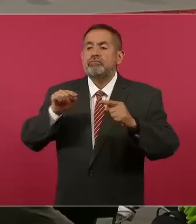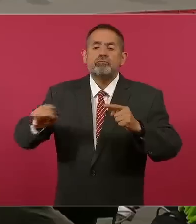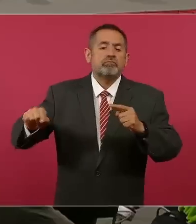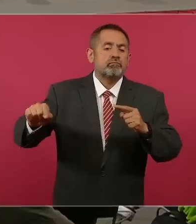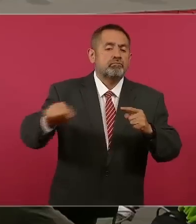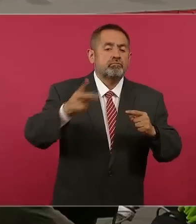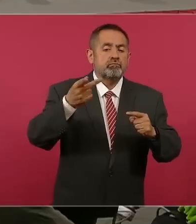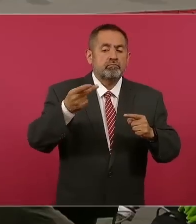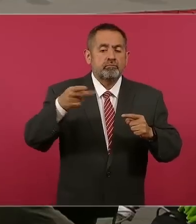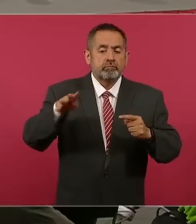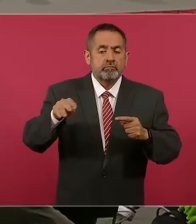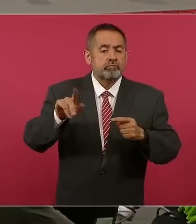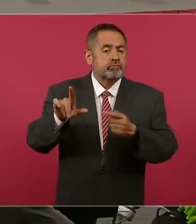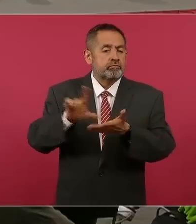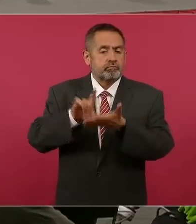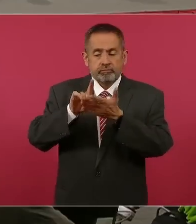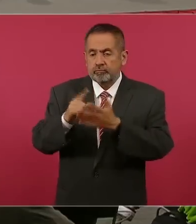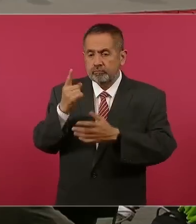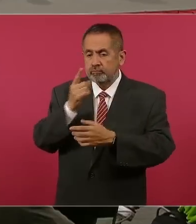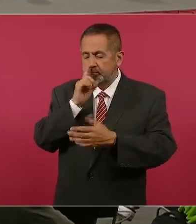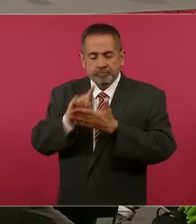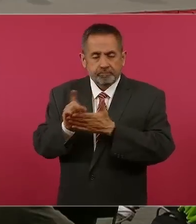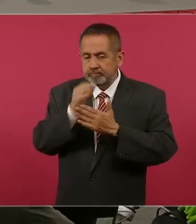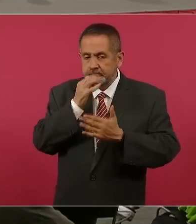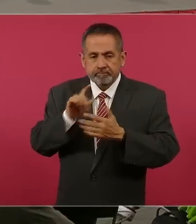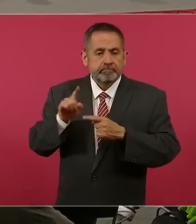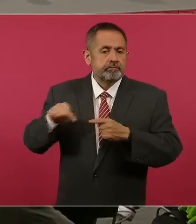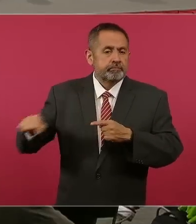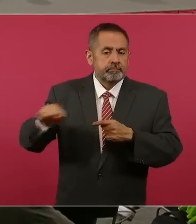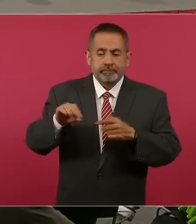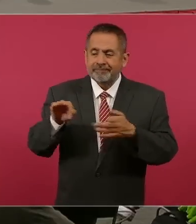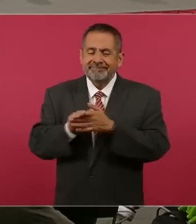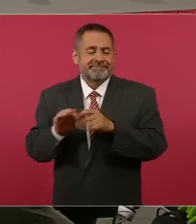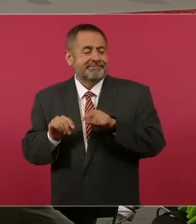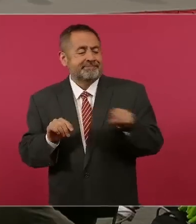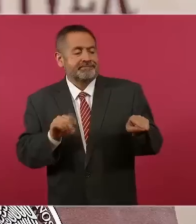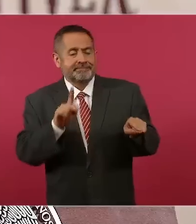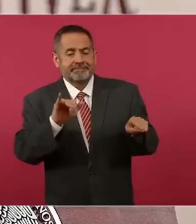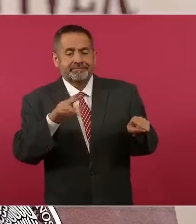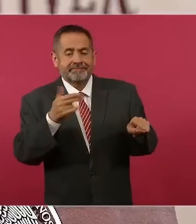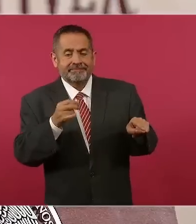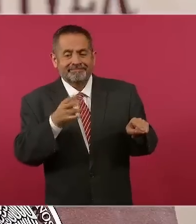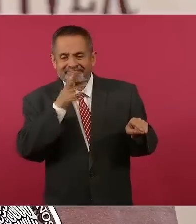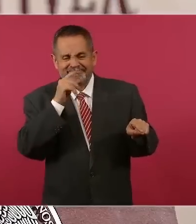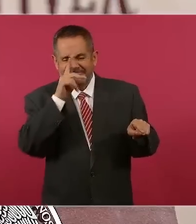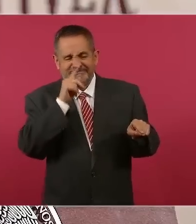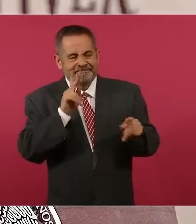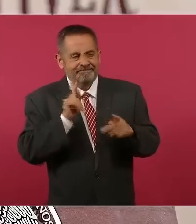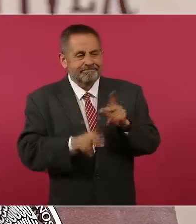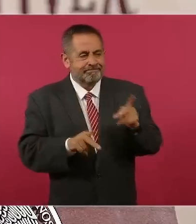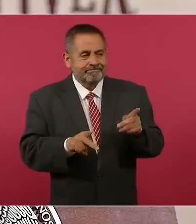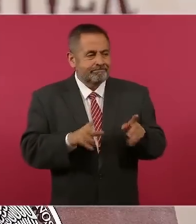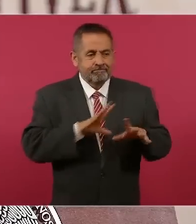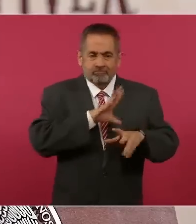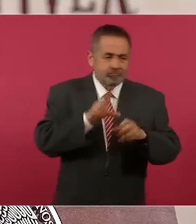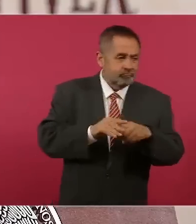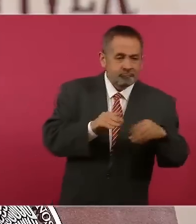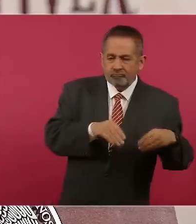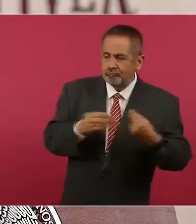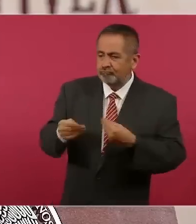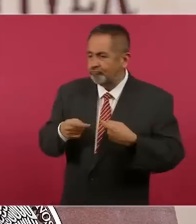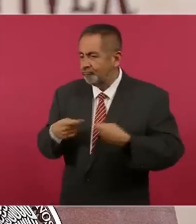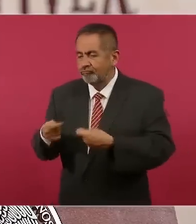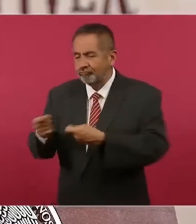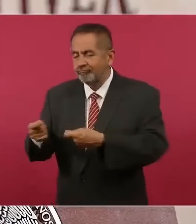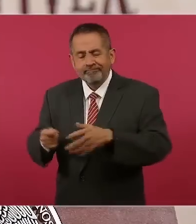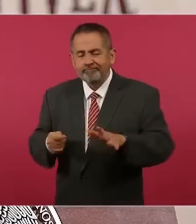por segundo, que a pesar de la cercanía con la presa Picachos, no existe la infraestructura hidráulica suficiente para su entrega